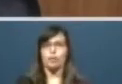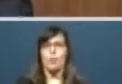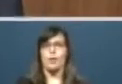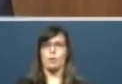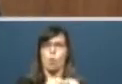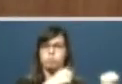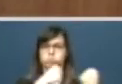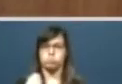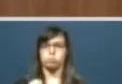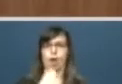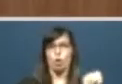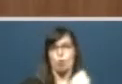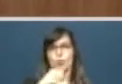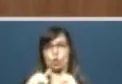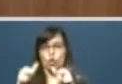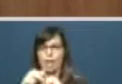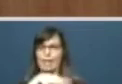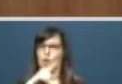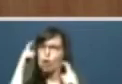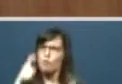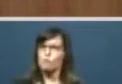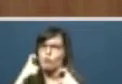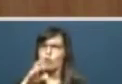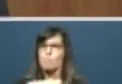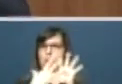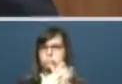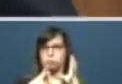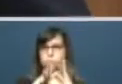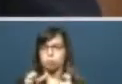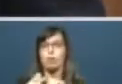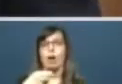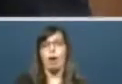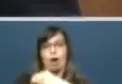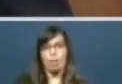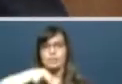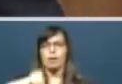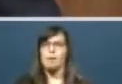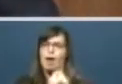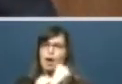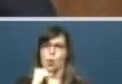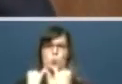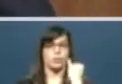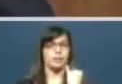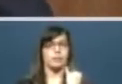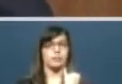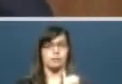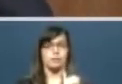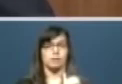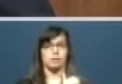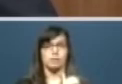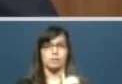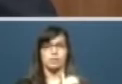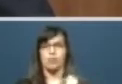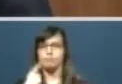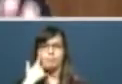el esfuerzo de concertación realizado también en este tiempo de crisis que se ha concretado sobre